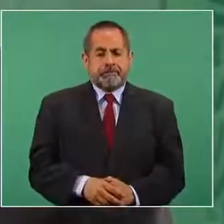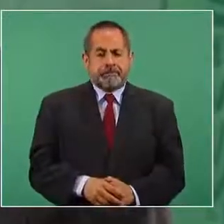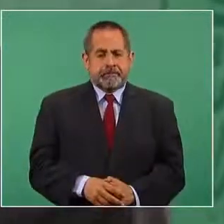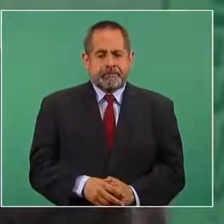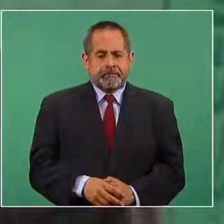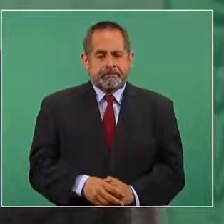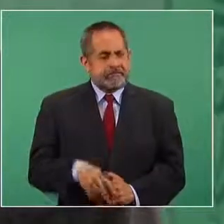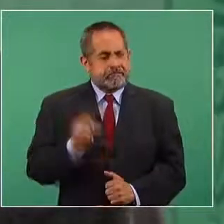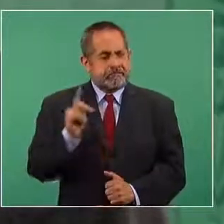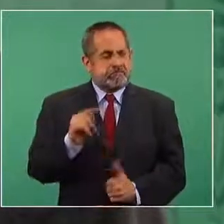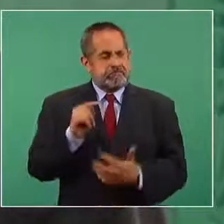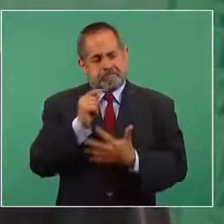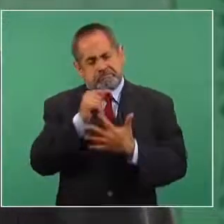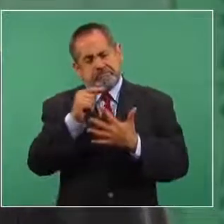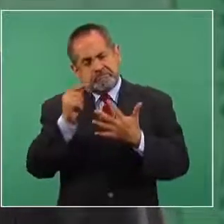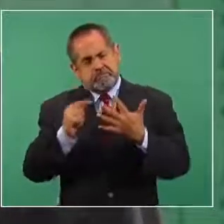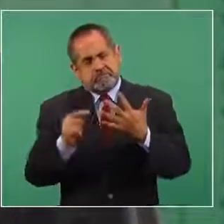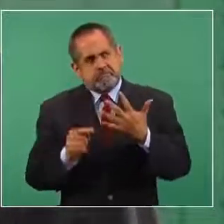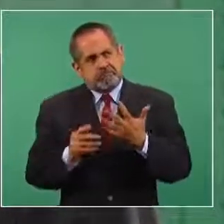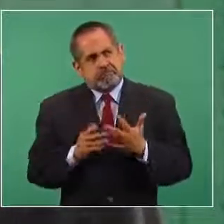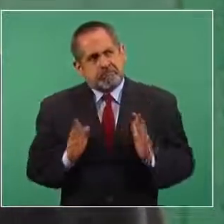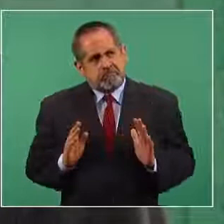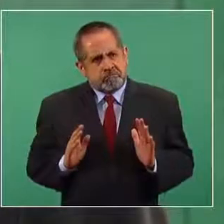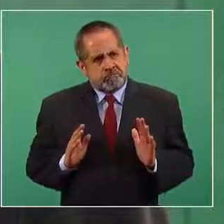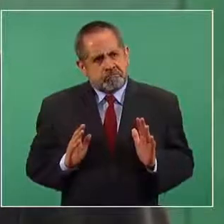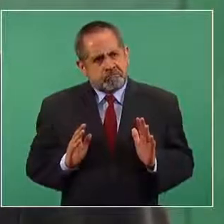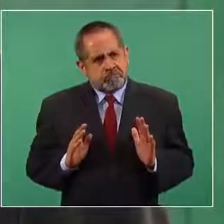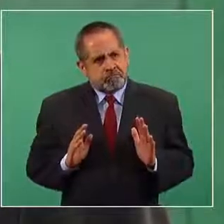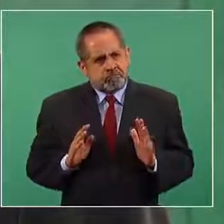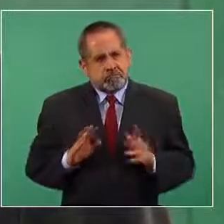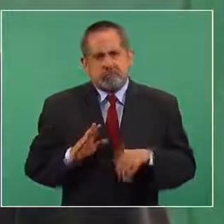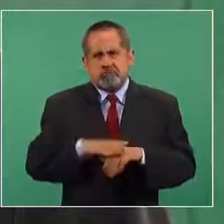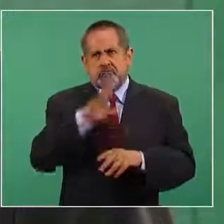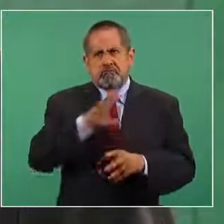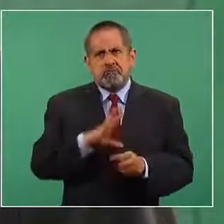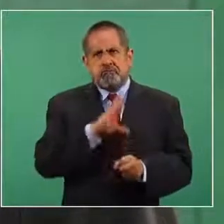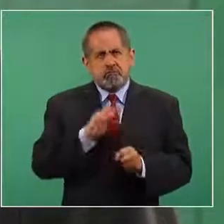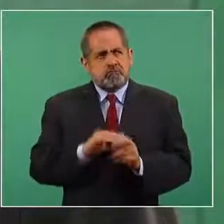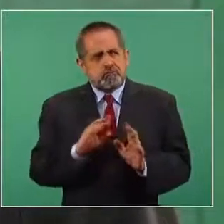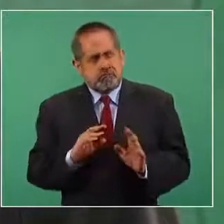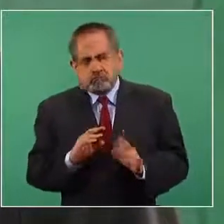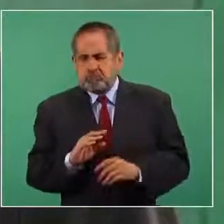En general fue un encuentro, repito,